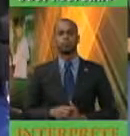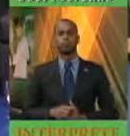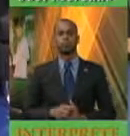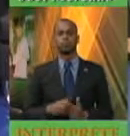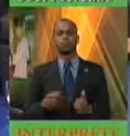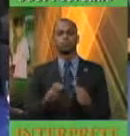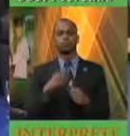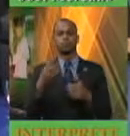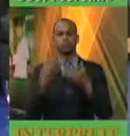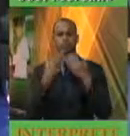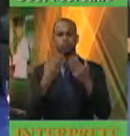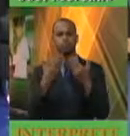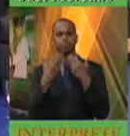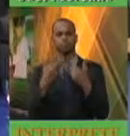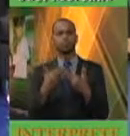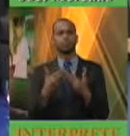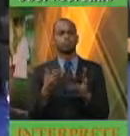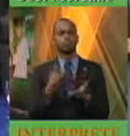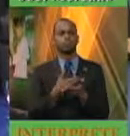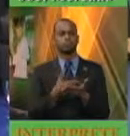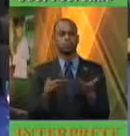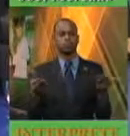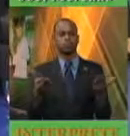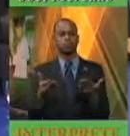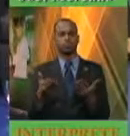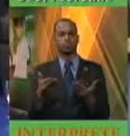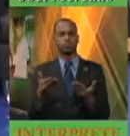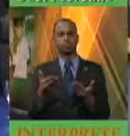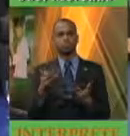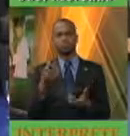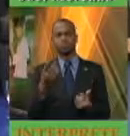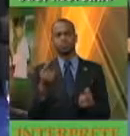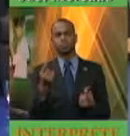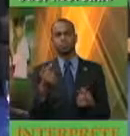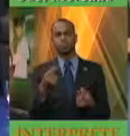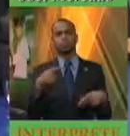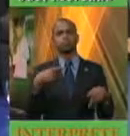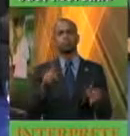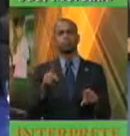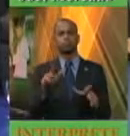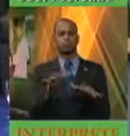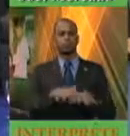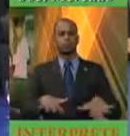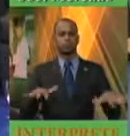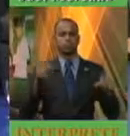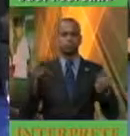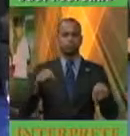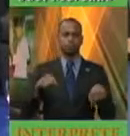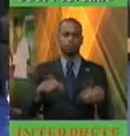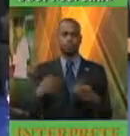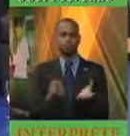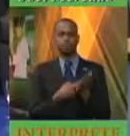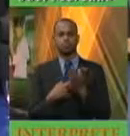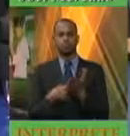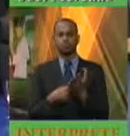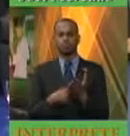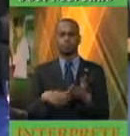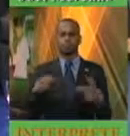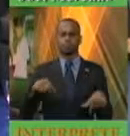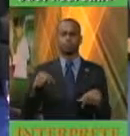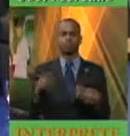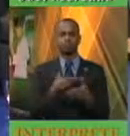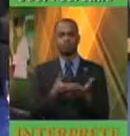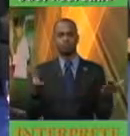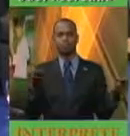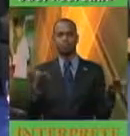Primero agradecerle a usted por permitirnos este espacio. De venir, no hay nada que agradecer. De venir a hablar acá. Estos son los medios